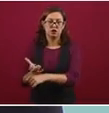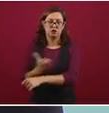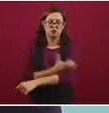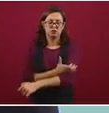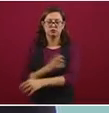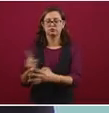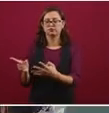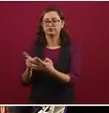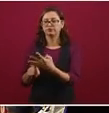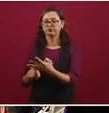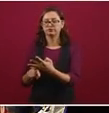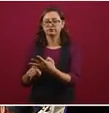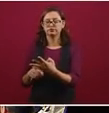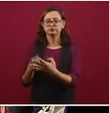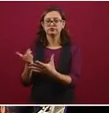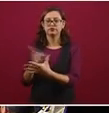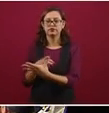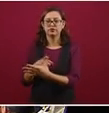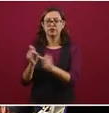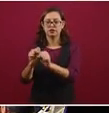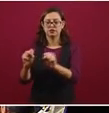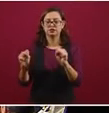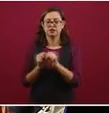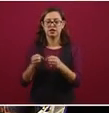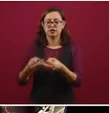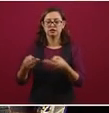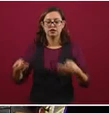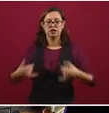y la Sala Multidisciplinar Territorio Joven.